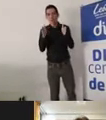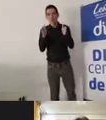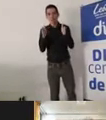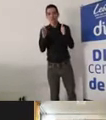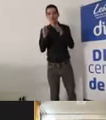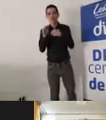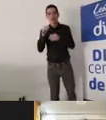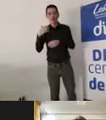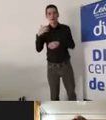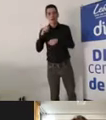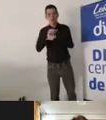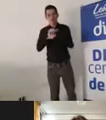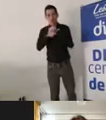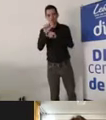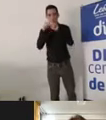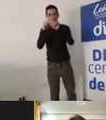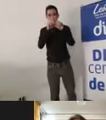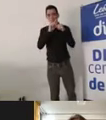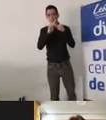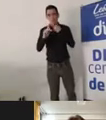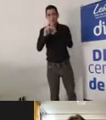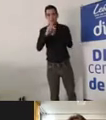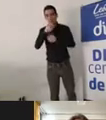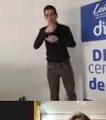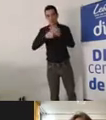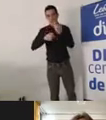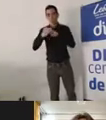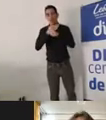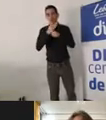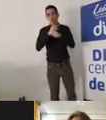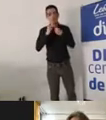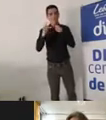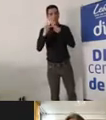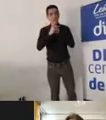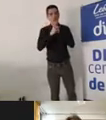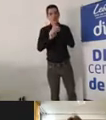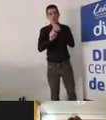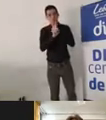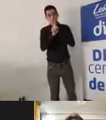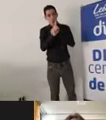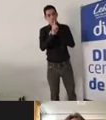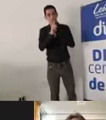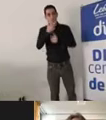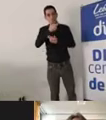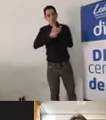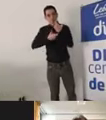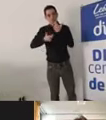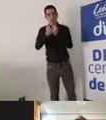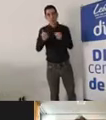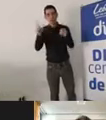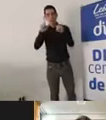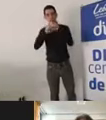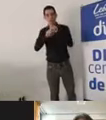América Latina, heredamos un país en una crisis social, política, ambiental e institucional producto de las decisiones de